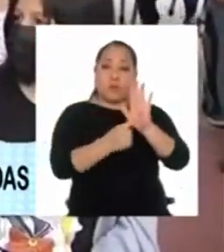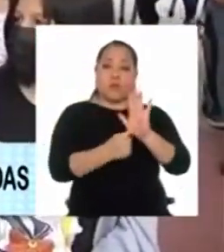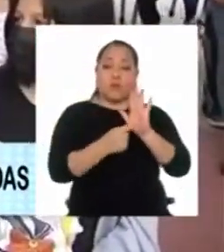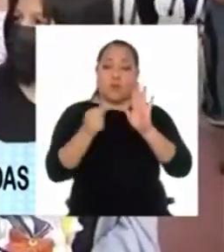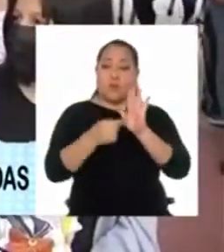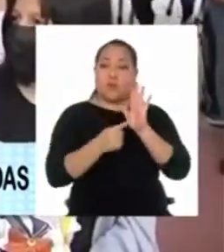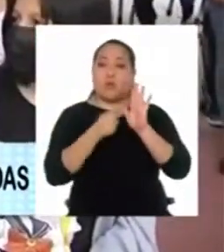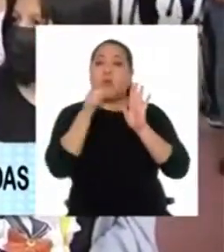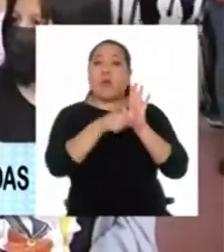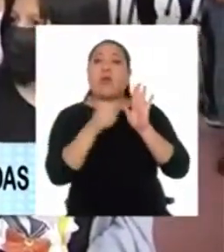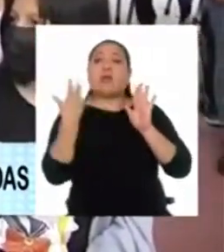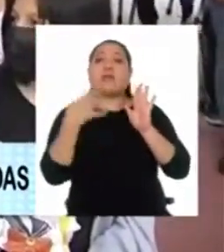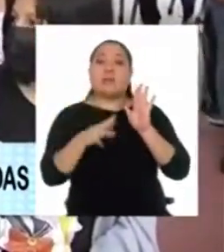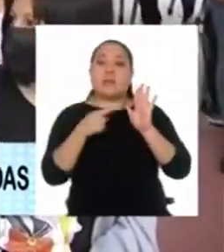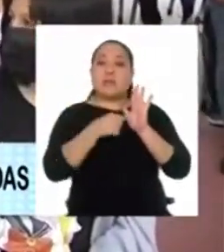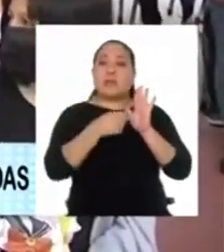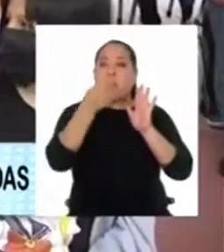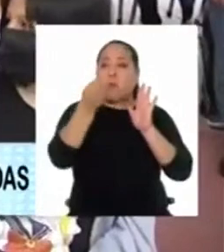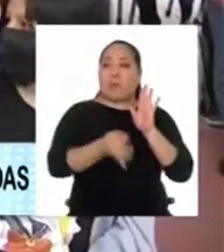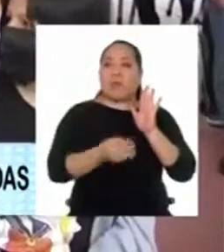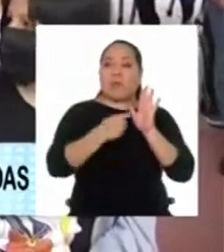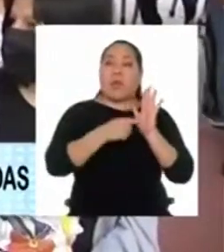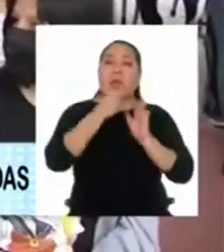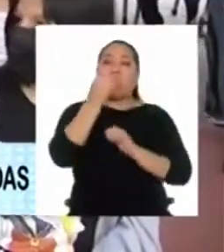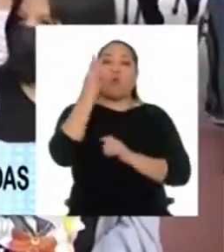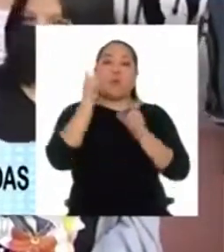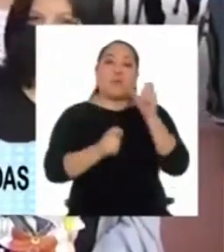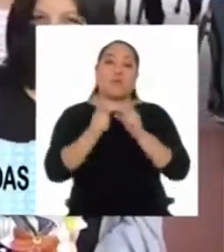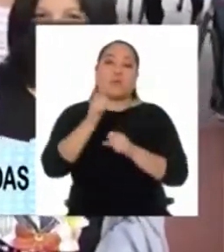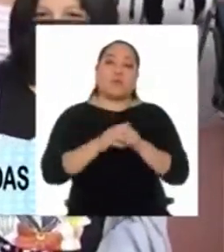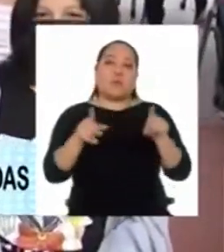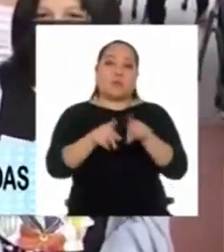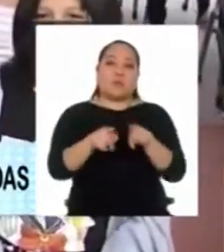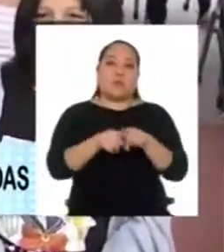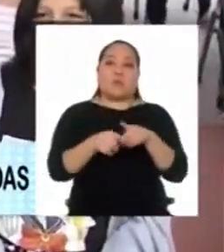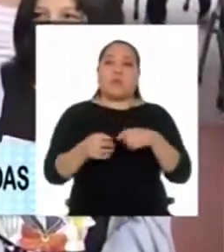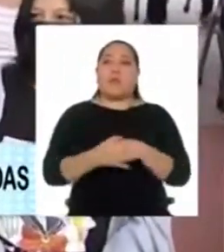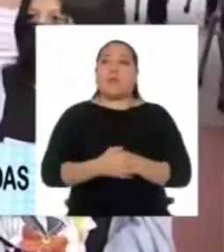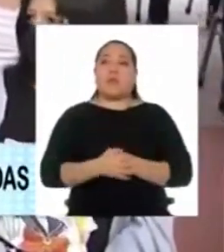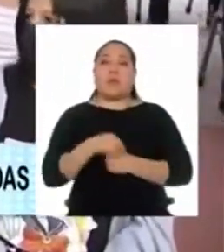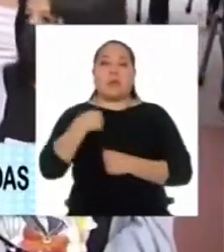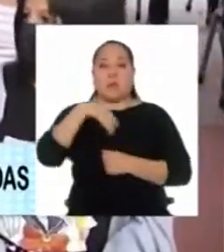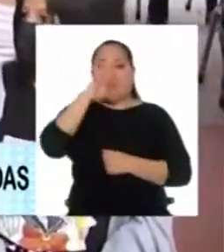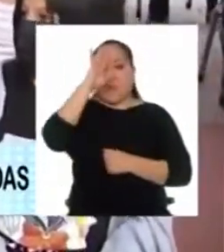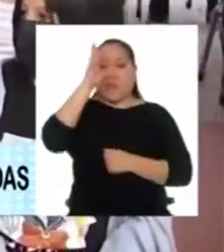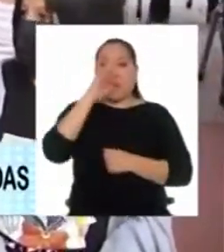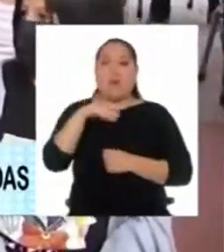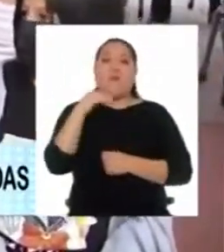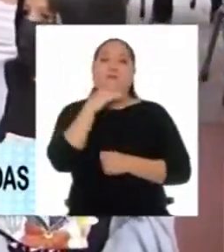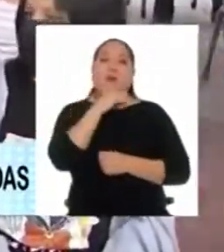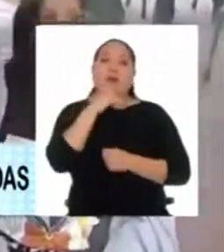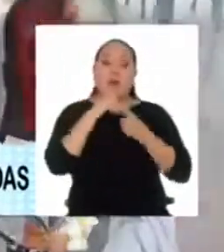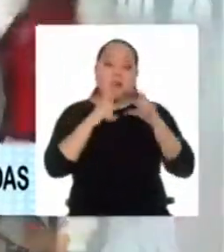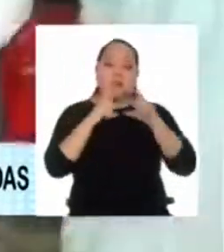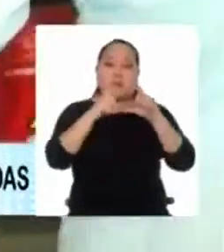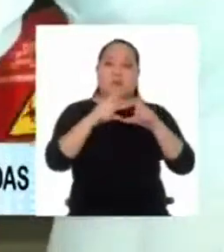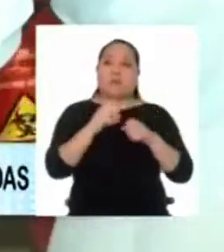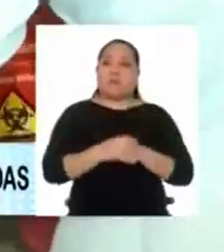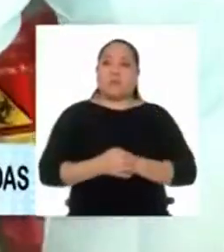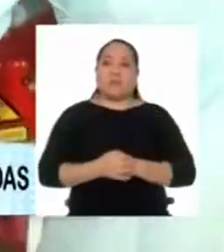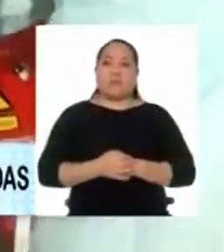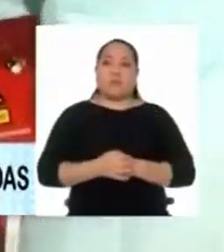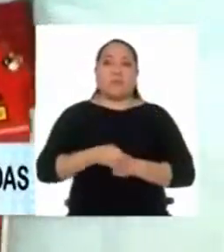ciudadanía muestre, sea el carnet real, porque hay personas que están también ahí a veces inventando presencia de carnet que no corresponde,